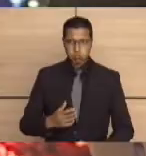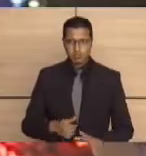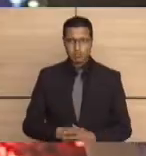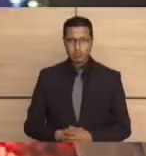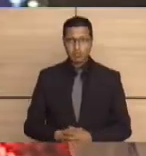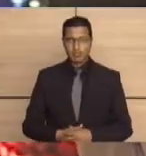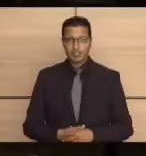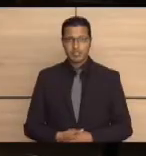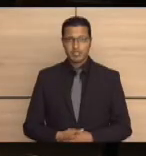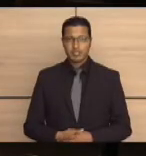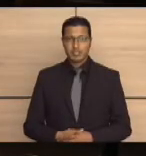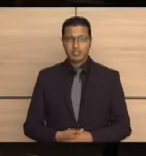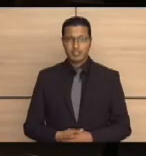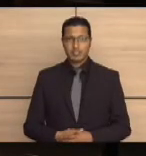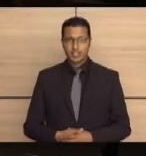¡Hija!